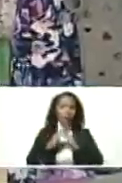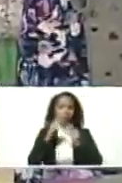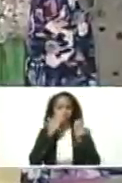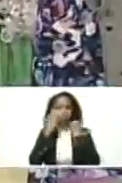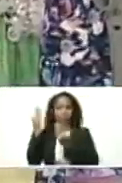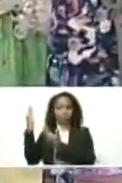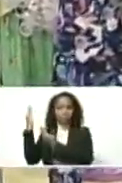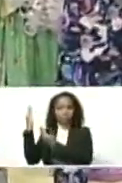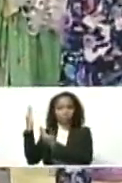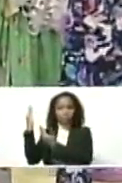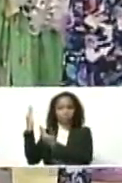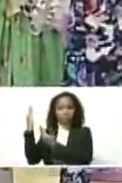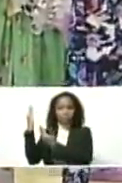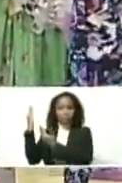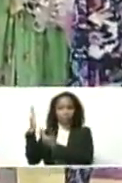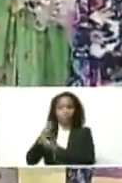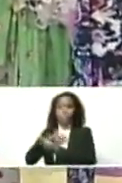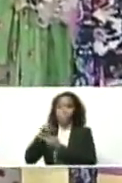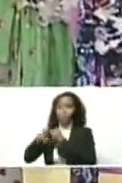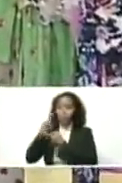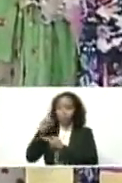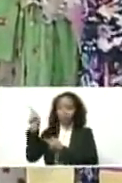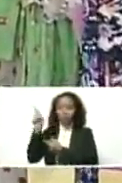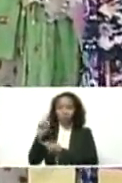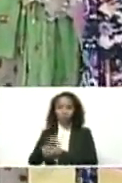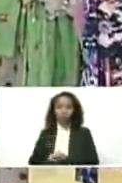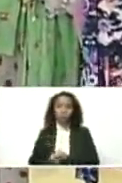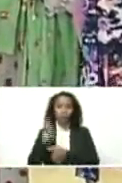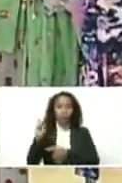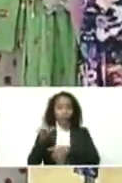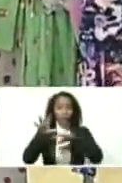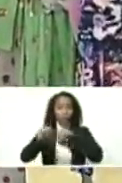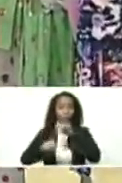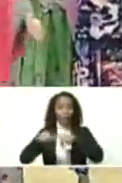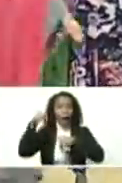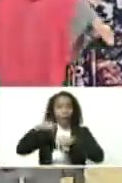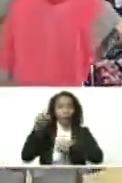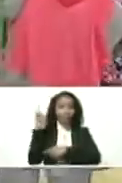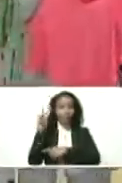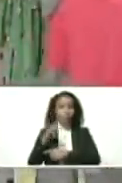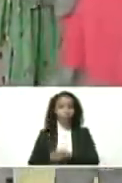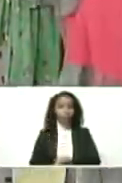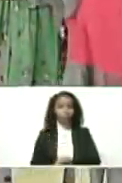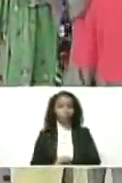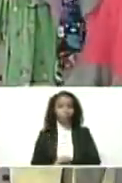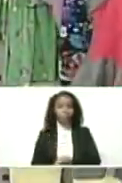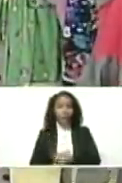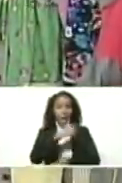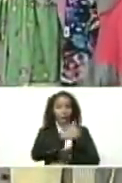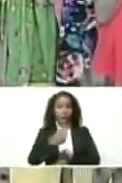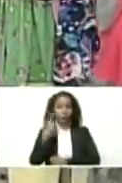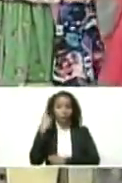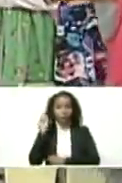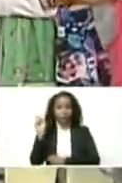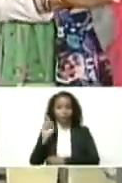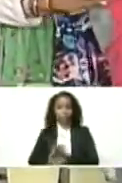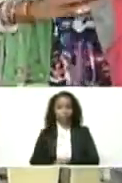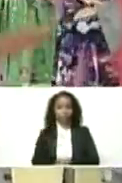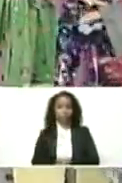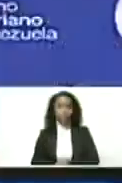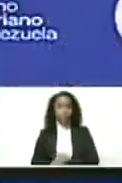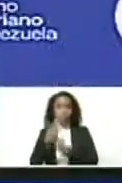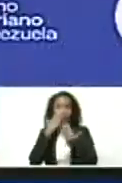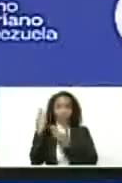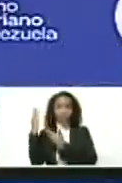belleza, vale, son Cilia. Piezas de licras que fueron compradas acá en Venezuela, señor presidente. Bellísima. Hecho,